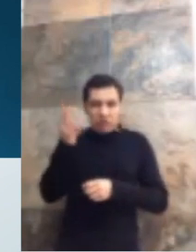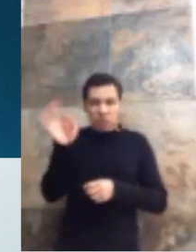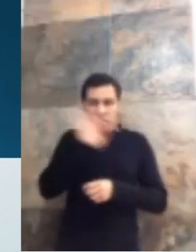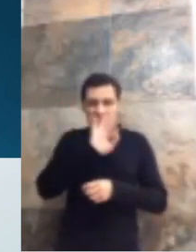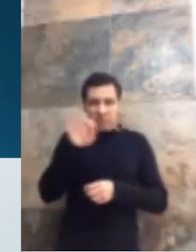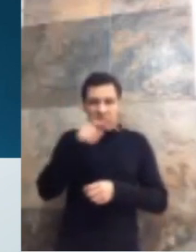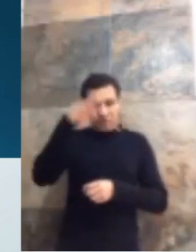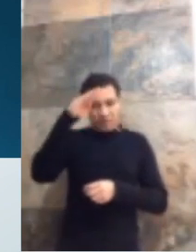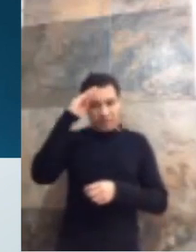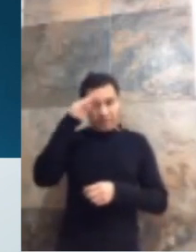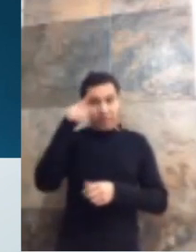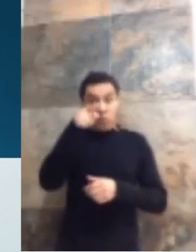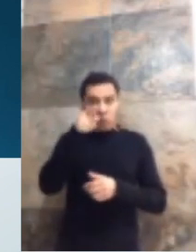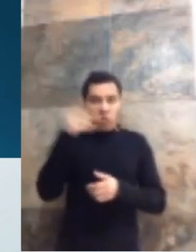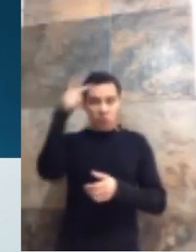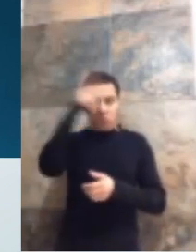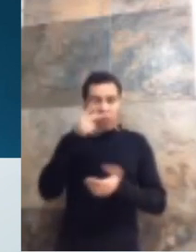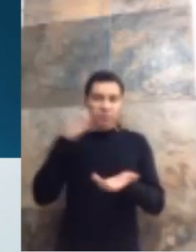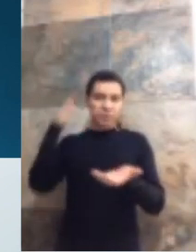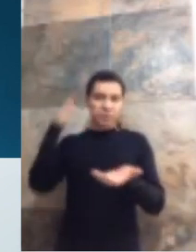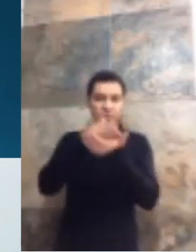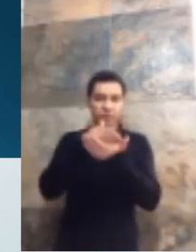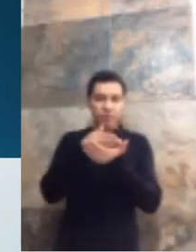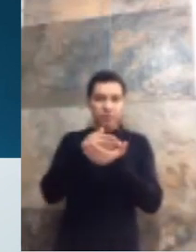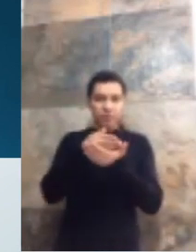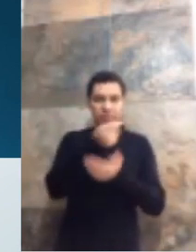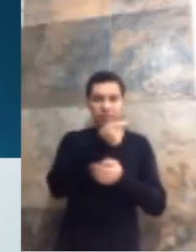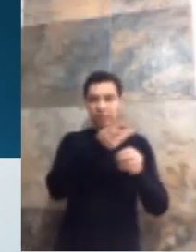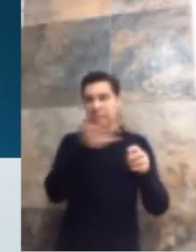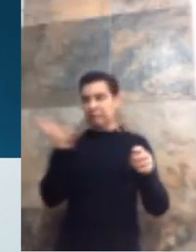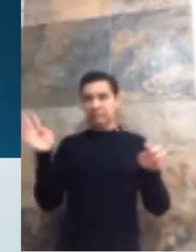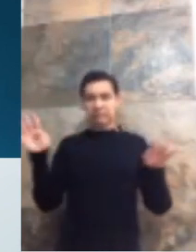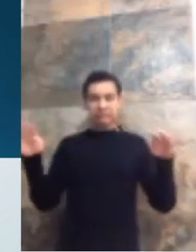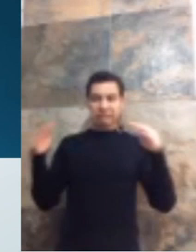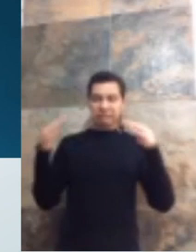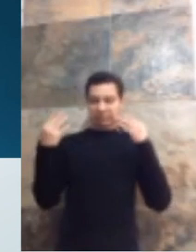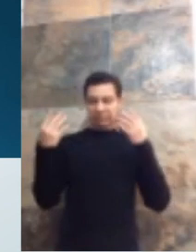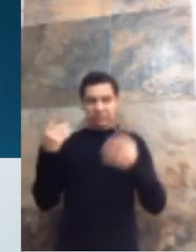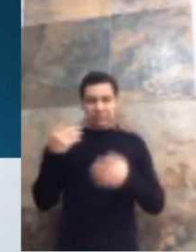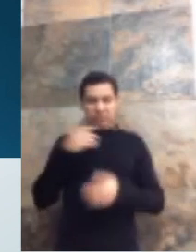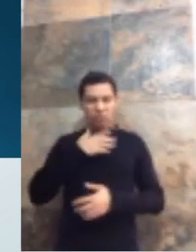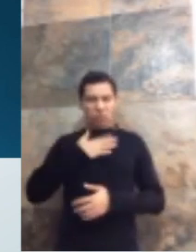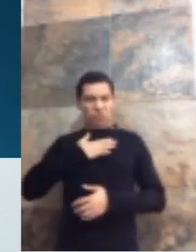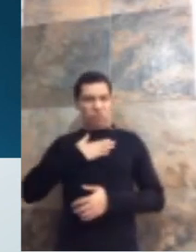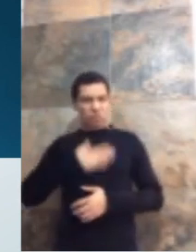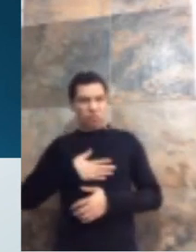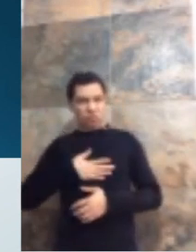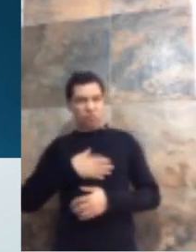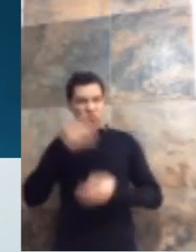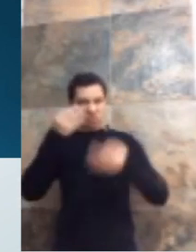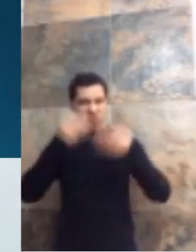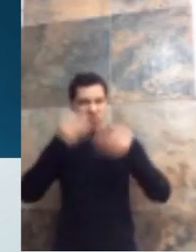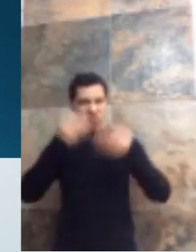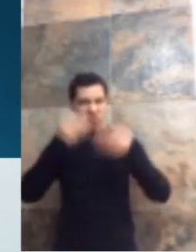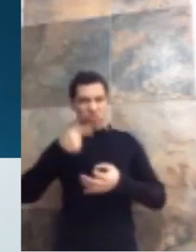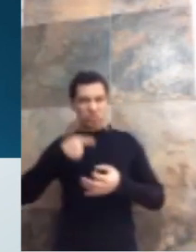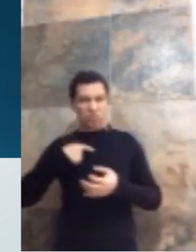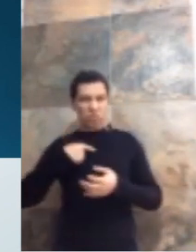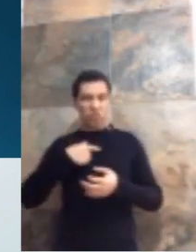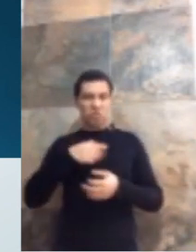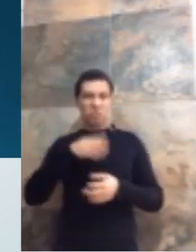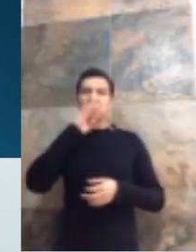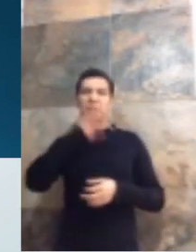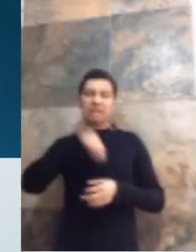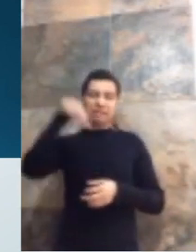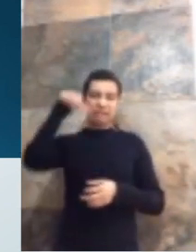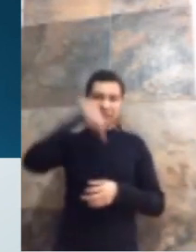manera negativa lo que hace el individuo. Vergüenza y estigma, se van a dar cuenta de cómo soy realmente y no les va a